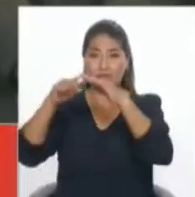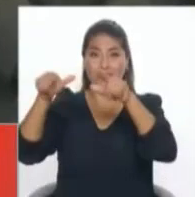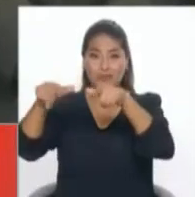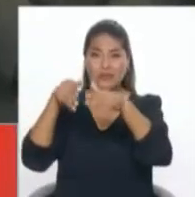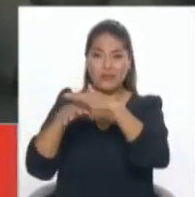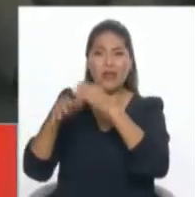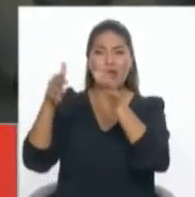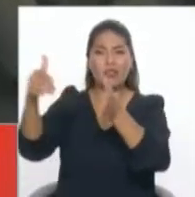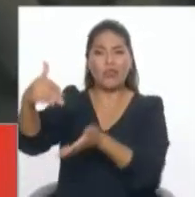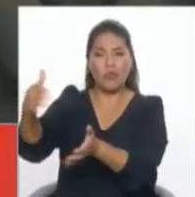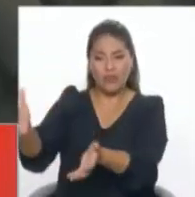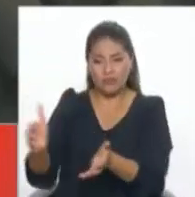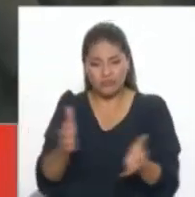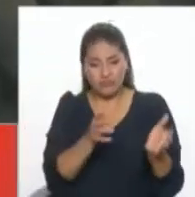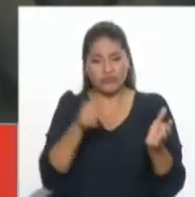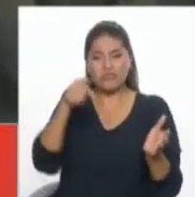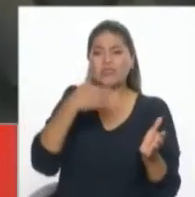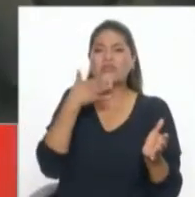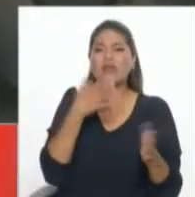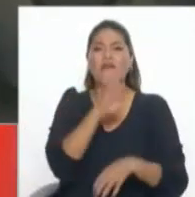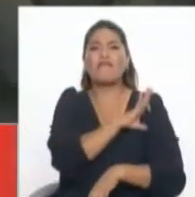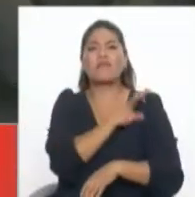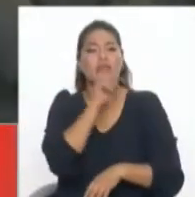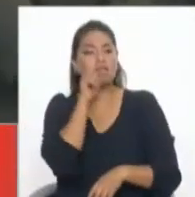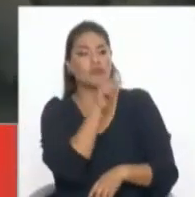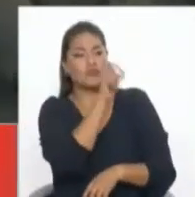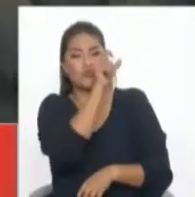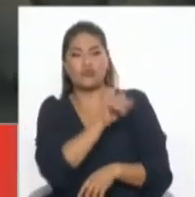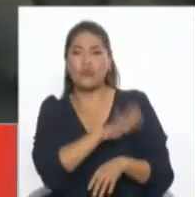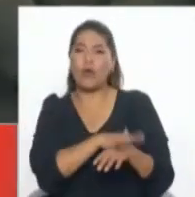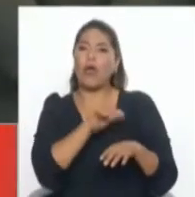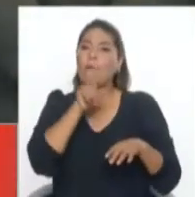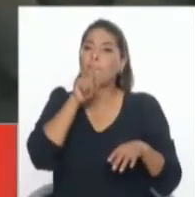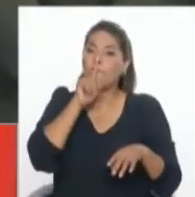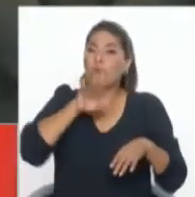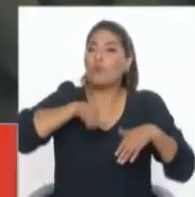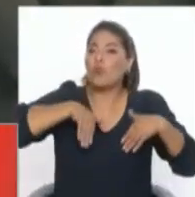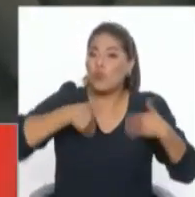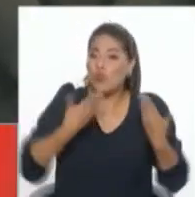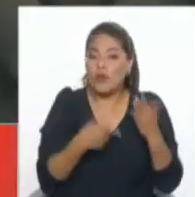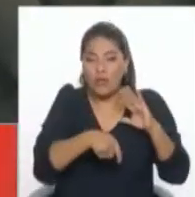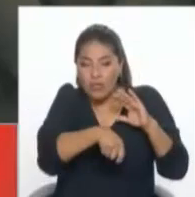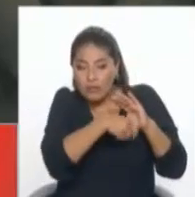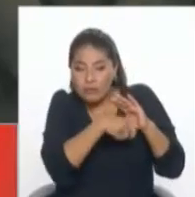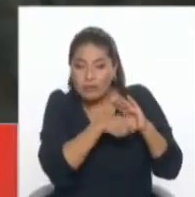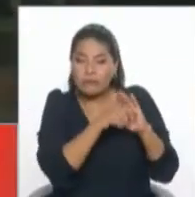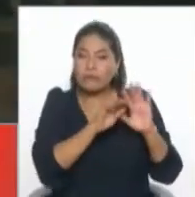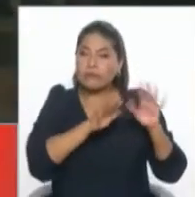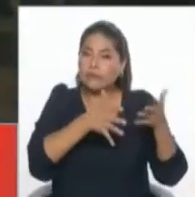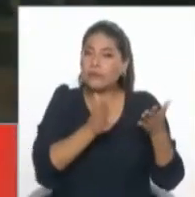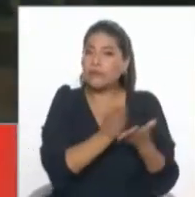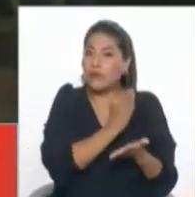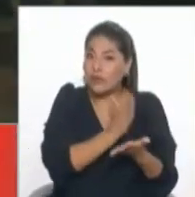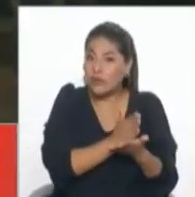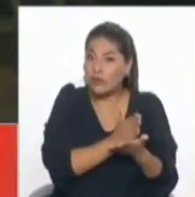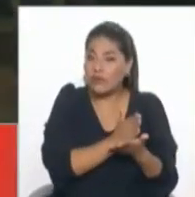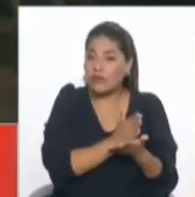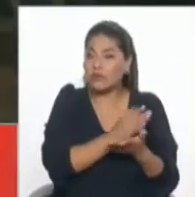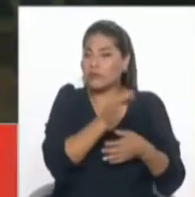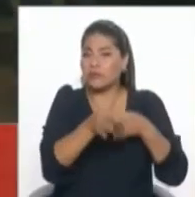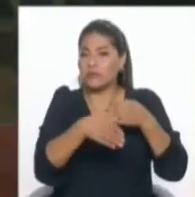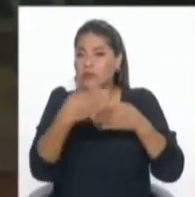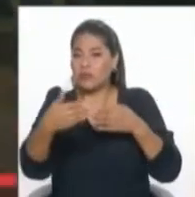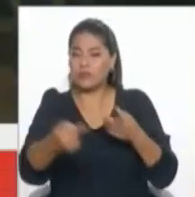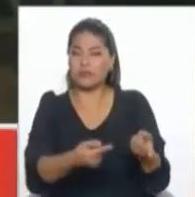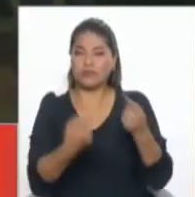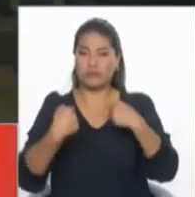del equipo de la fiscal de la Nación por presuntos actos de corrupción. Además, la jefa de Estado,